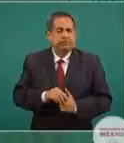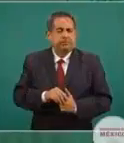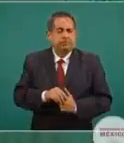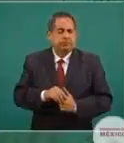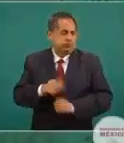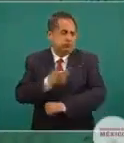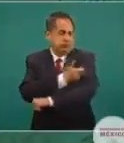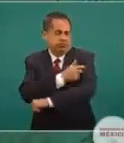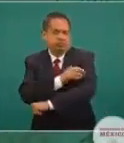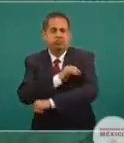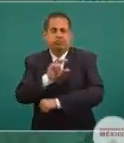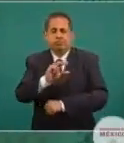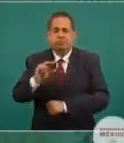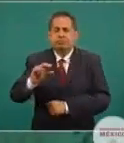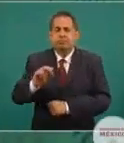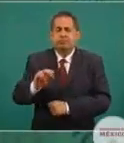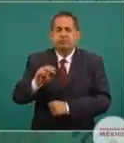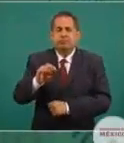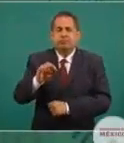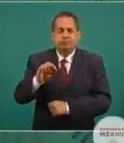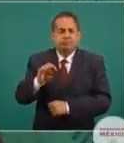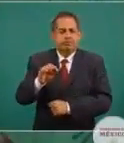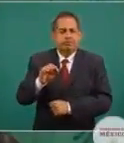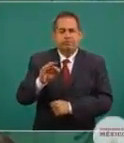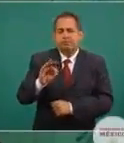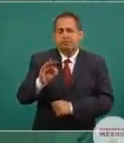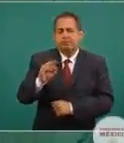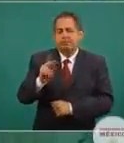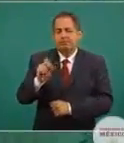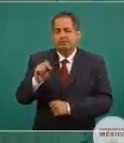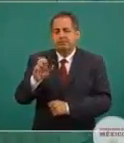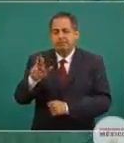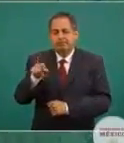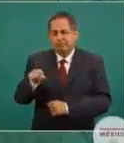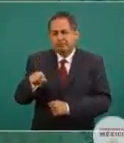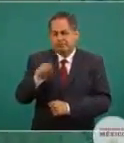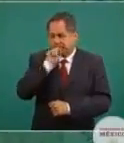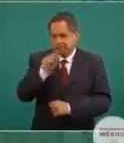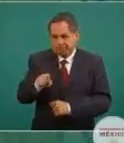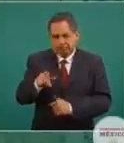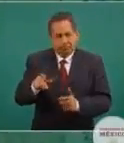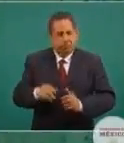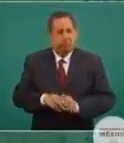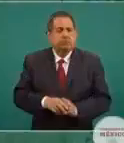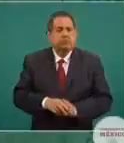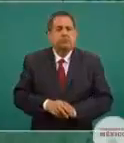vacuna Pfizer, y lo mismo,